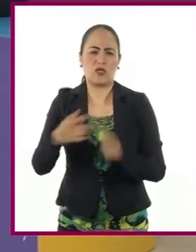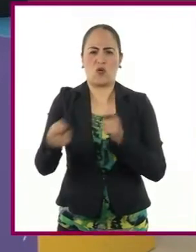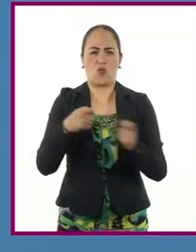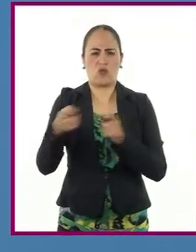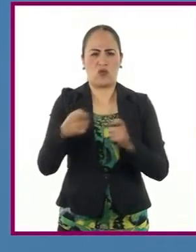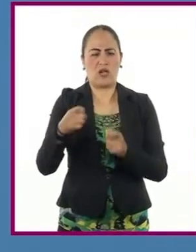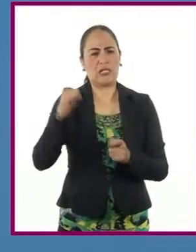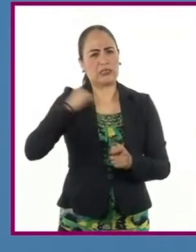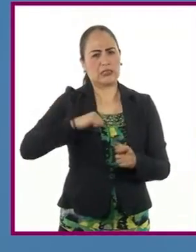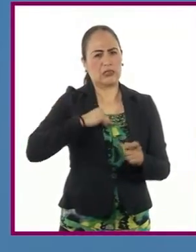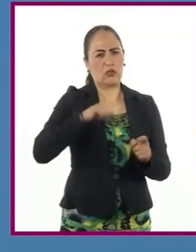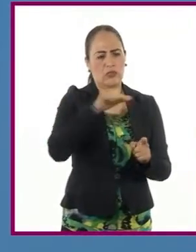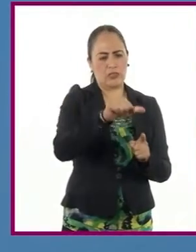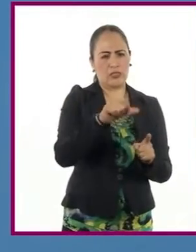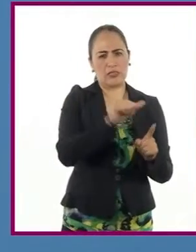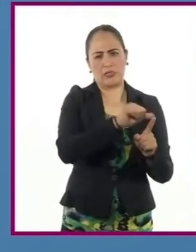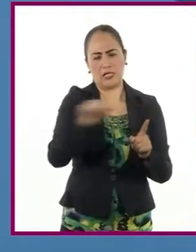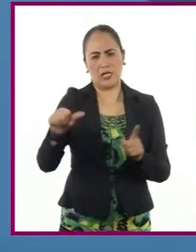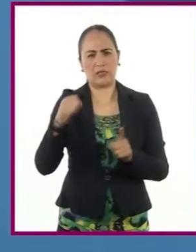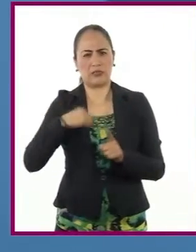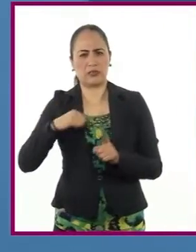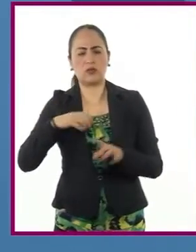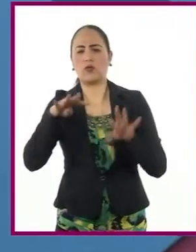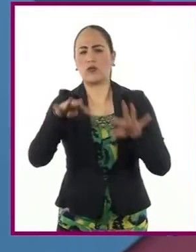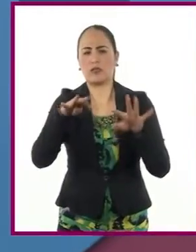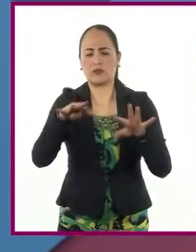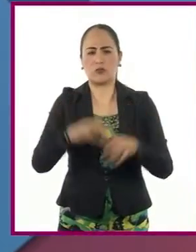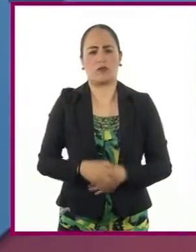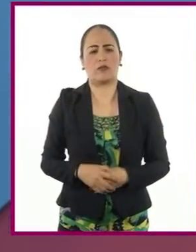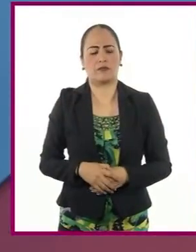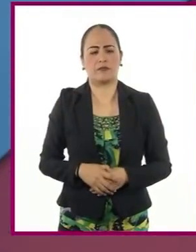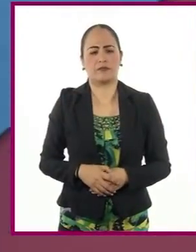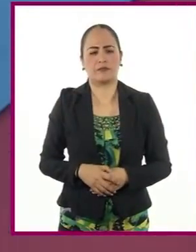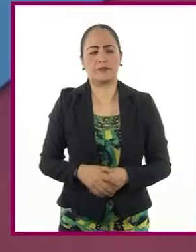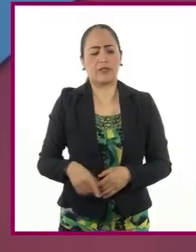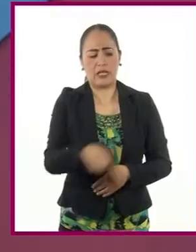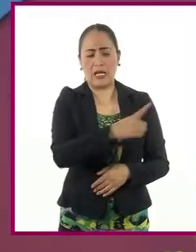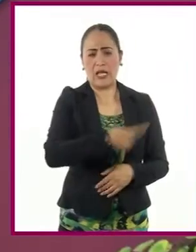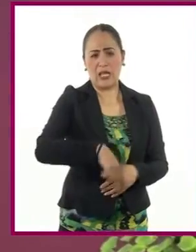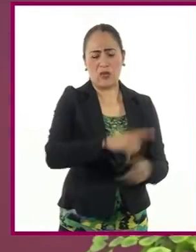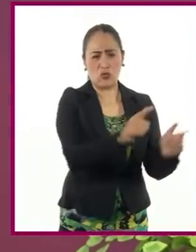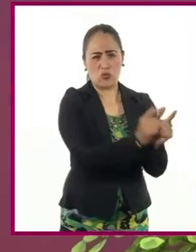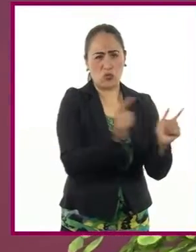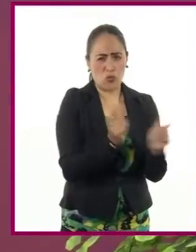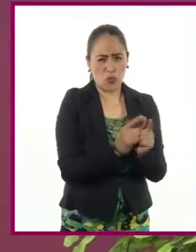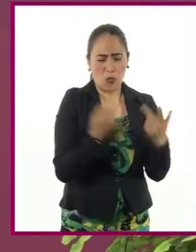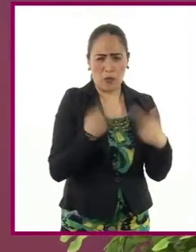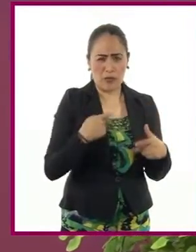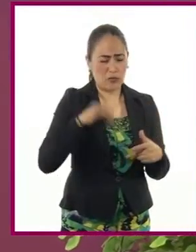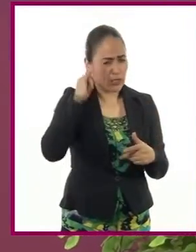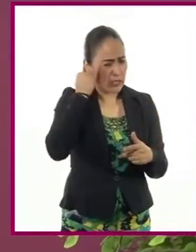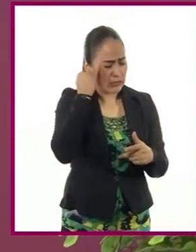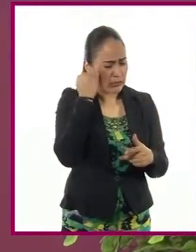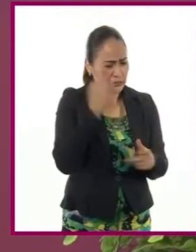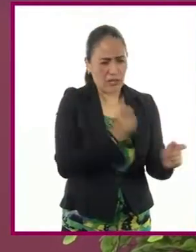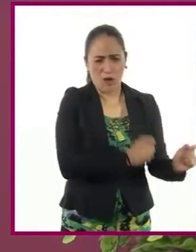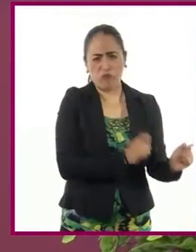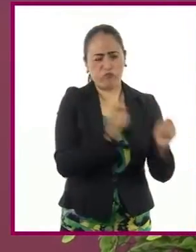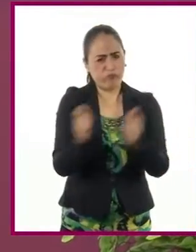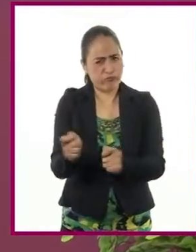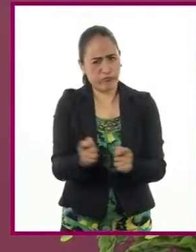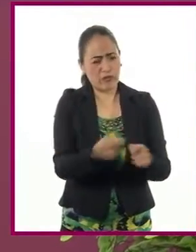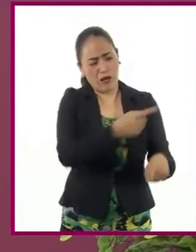XVI-XIX. El repartimiento de indios se convirtió en el principal y más duradero mecanismo de dominio de